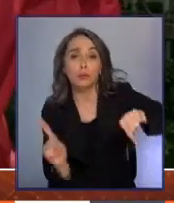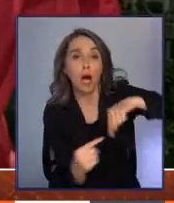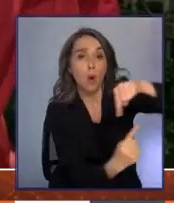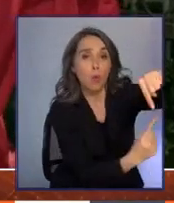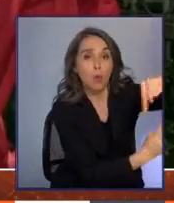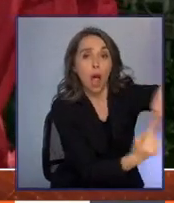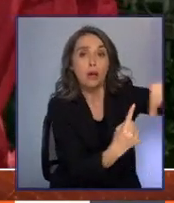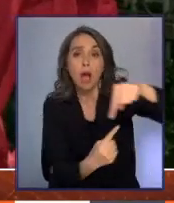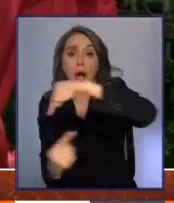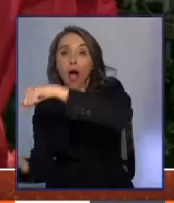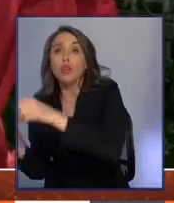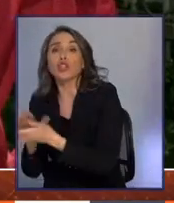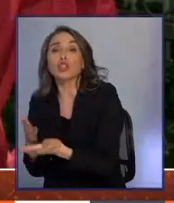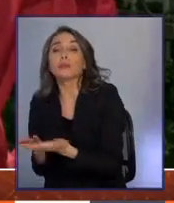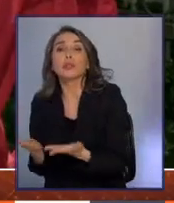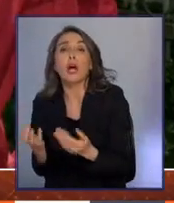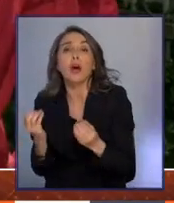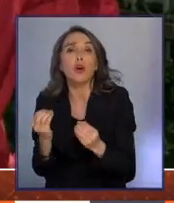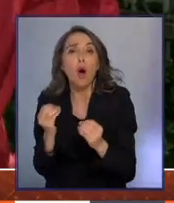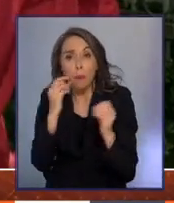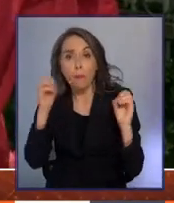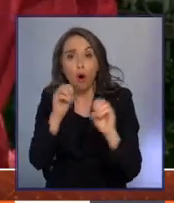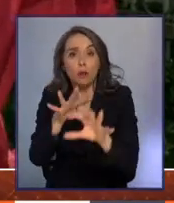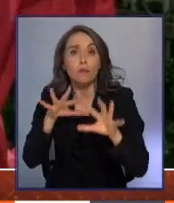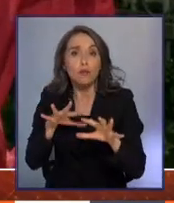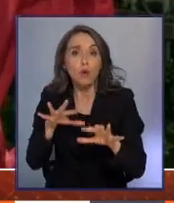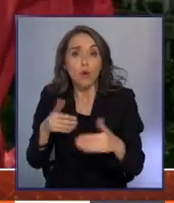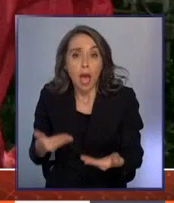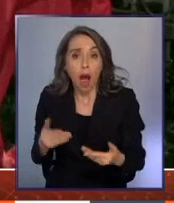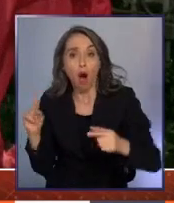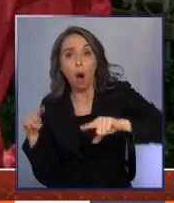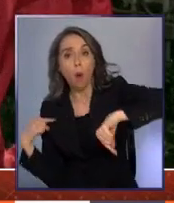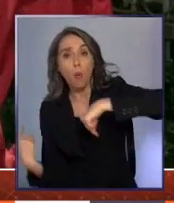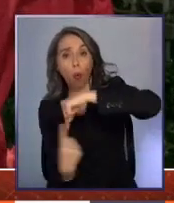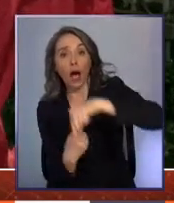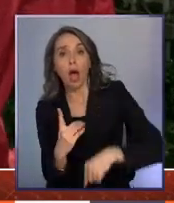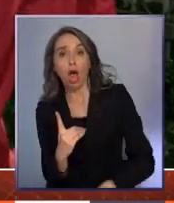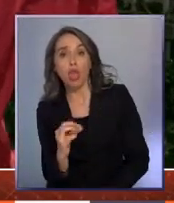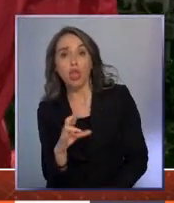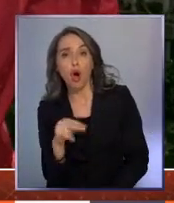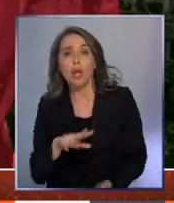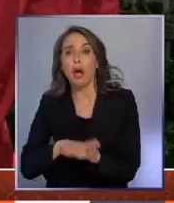su desarrollo, cuál ha sido el impacto que ha tenido Dorian hasta ahora. ¿Cómo estás, Javier? Buenas noches.